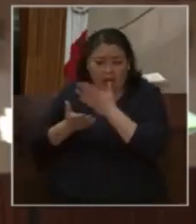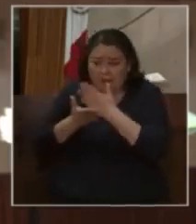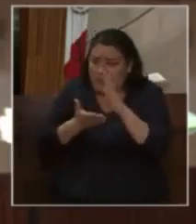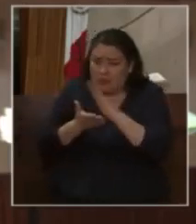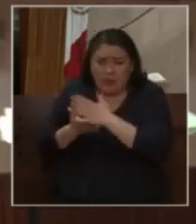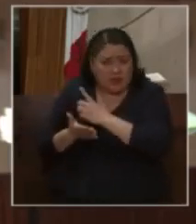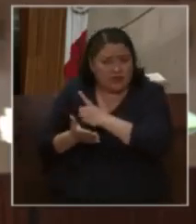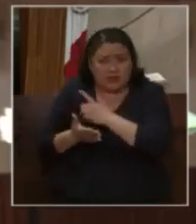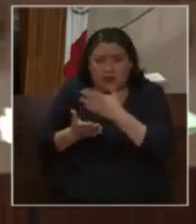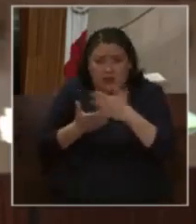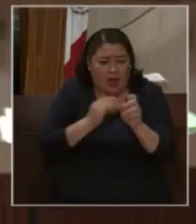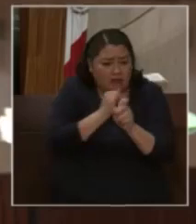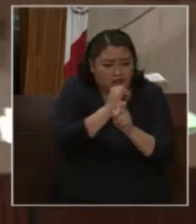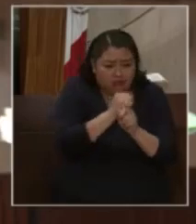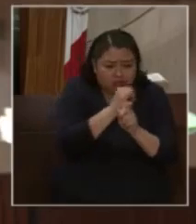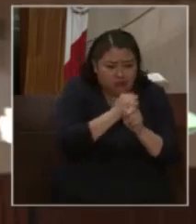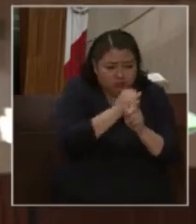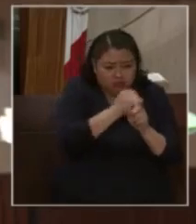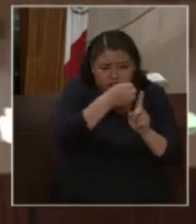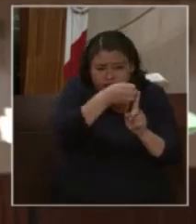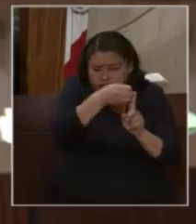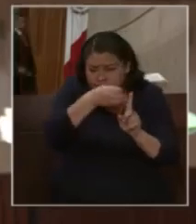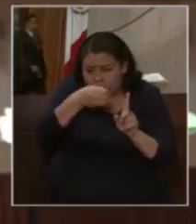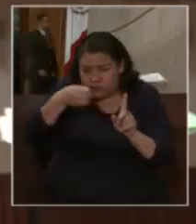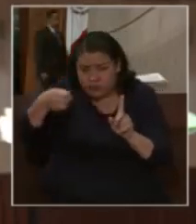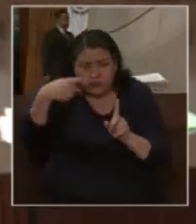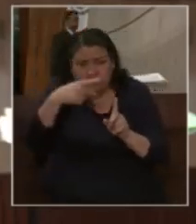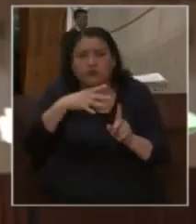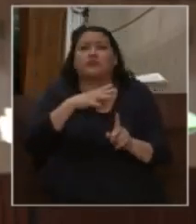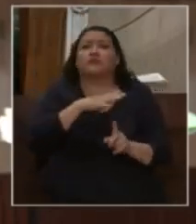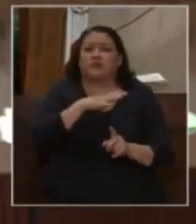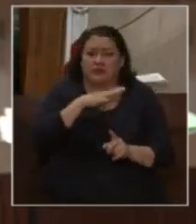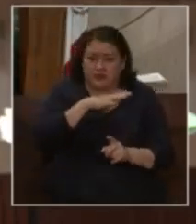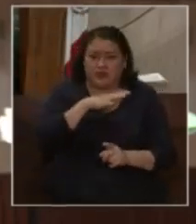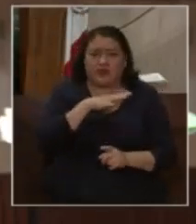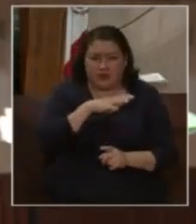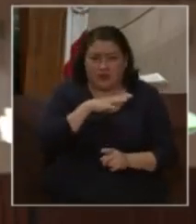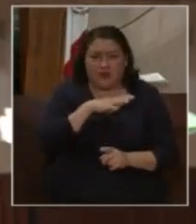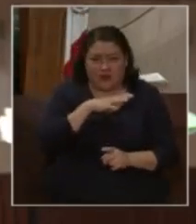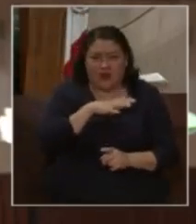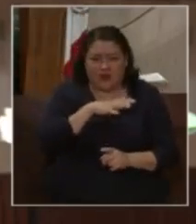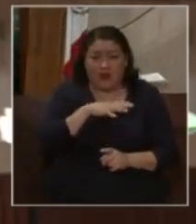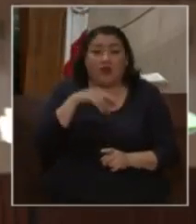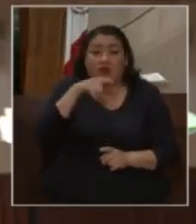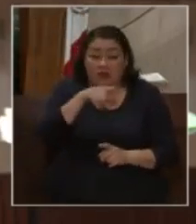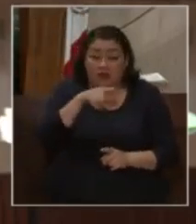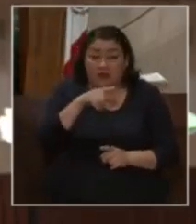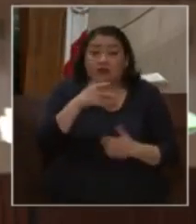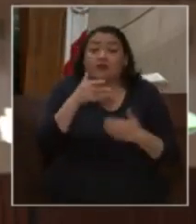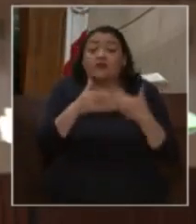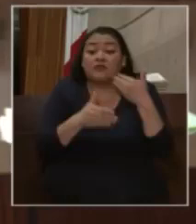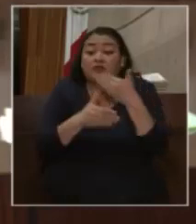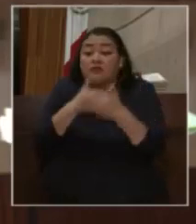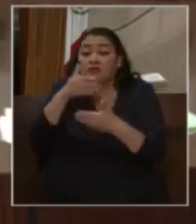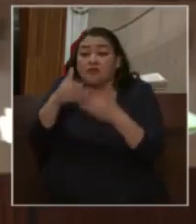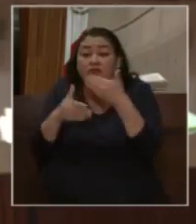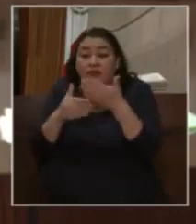caso pues permite o que tiene su culminación